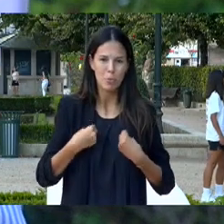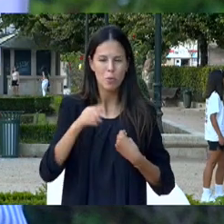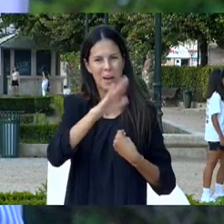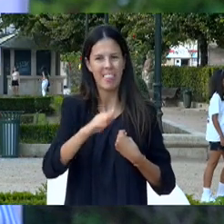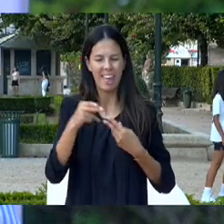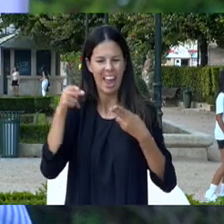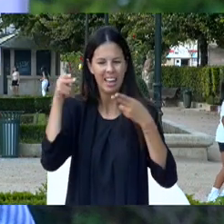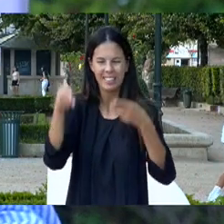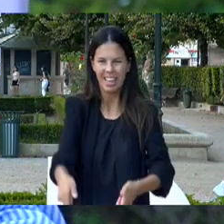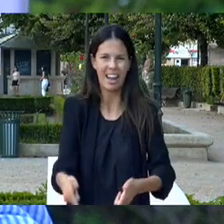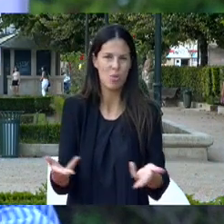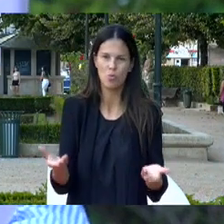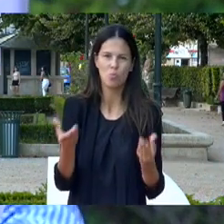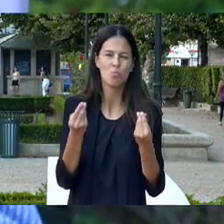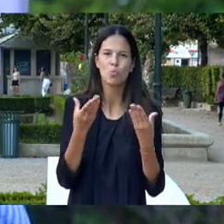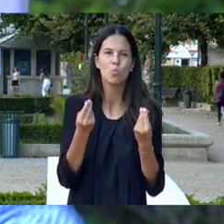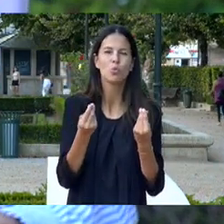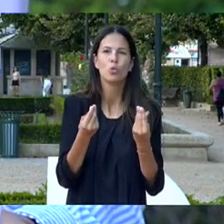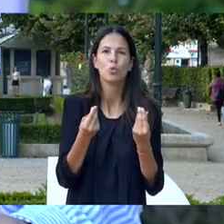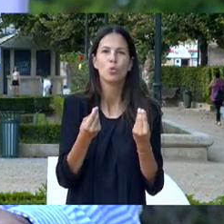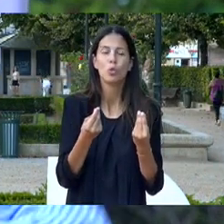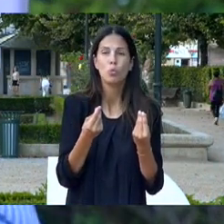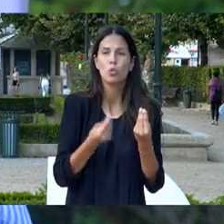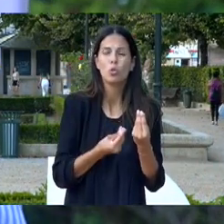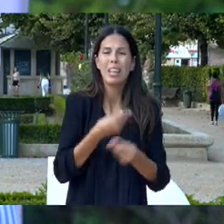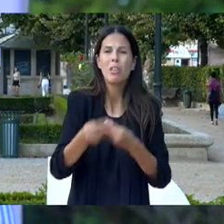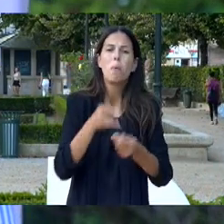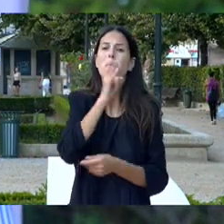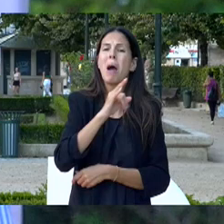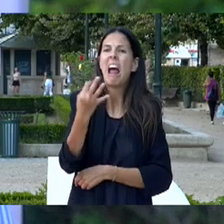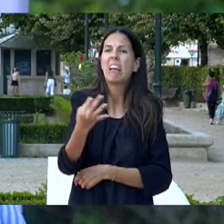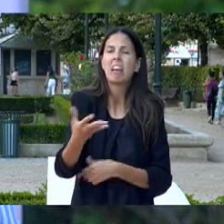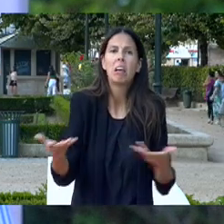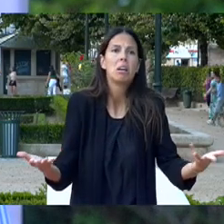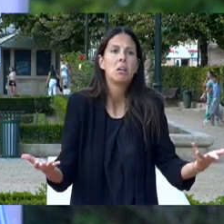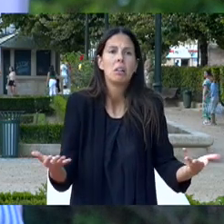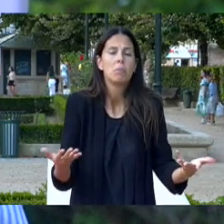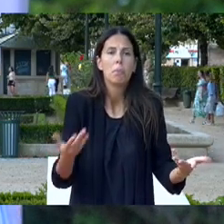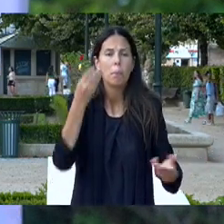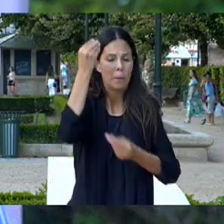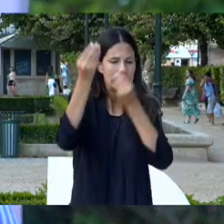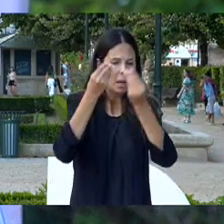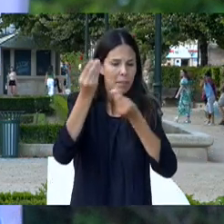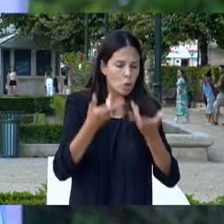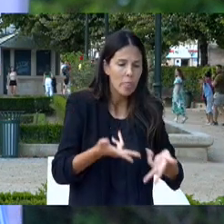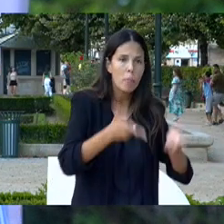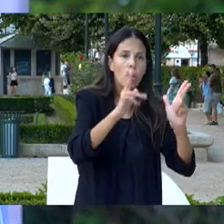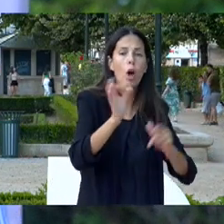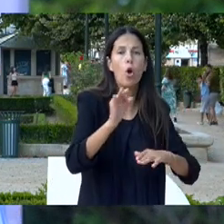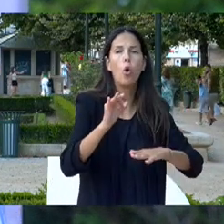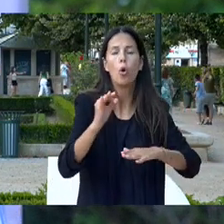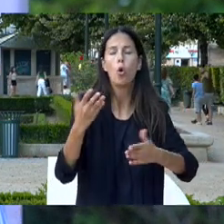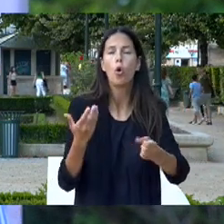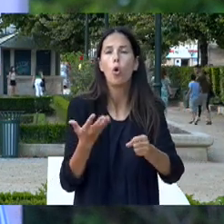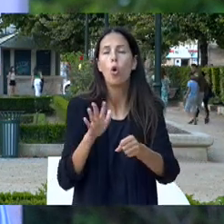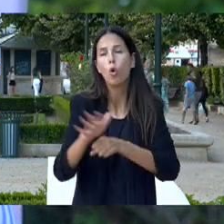homes que moitos deles o único mal que fixeran fora pois ser demócratas ou non apoiar o golpe de